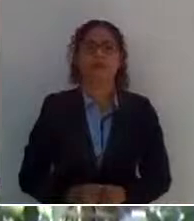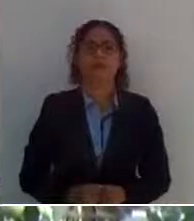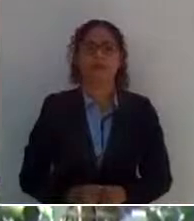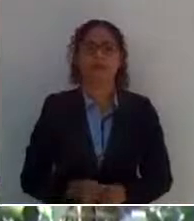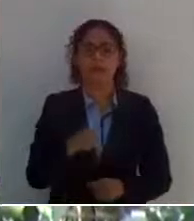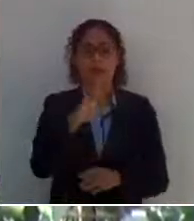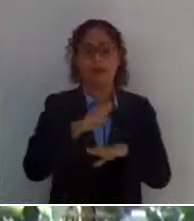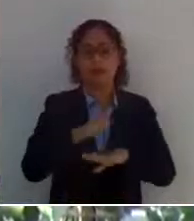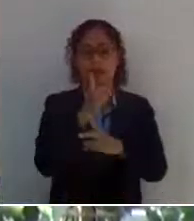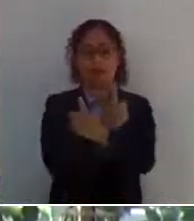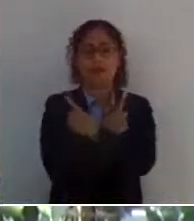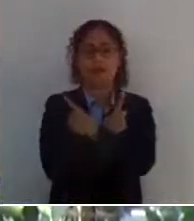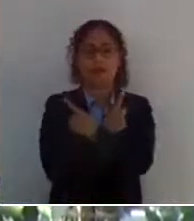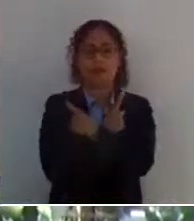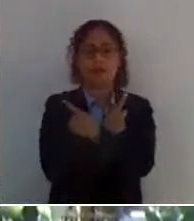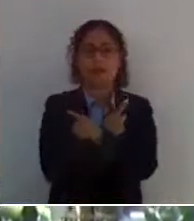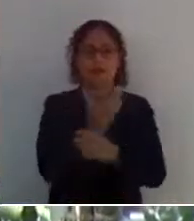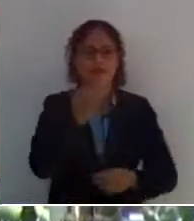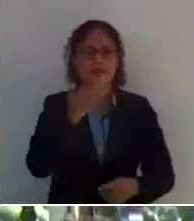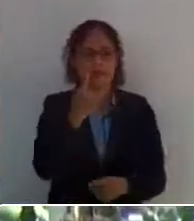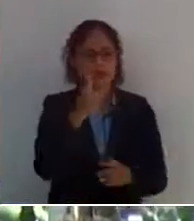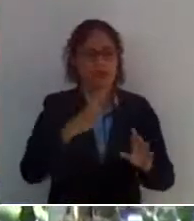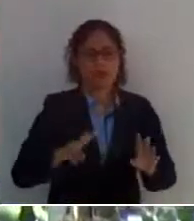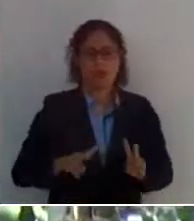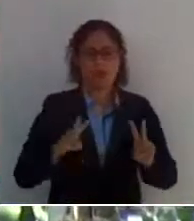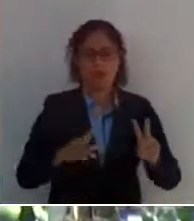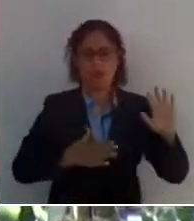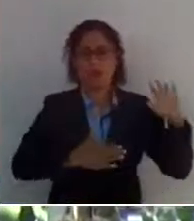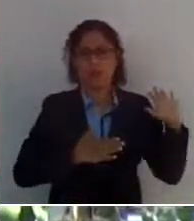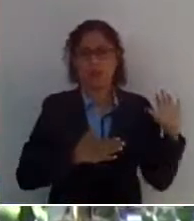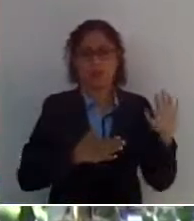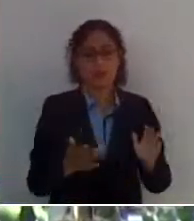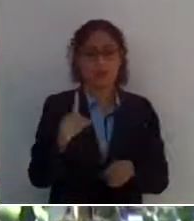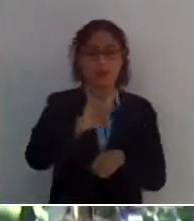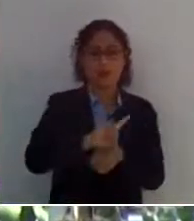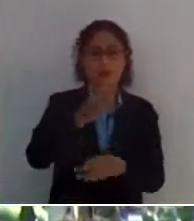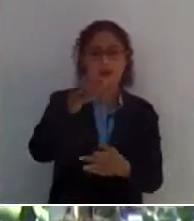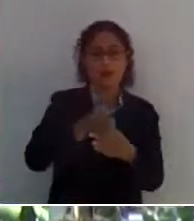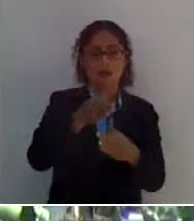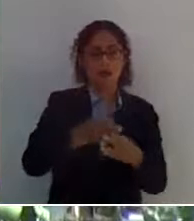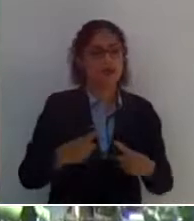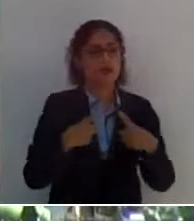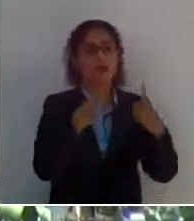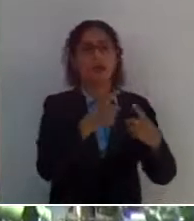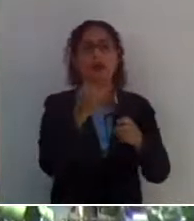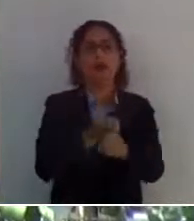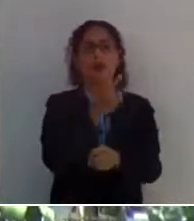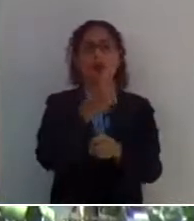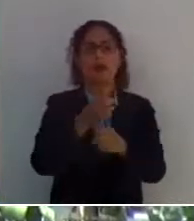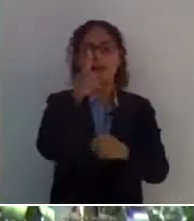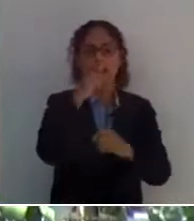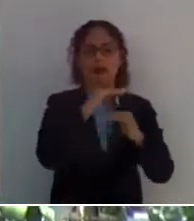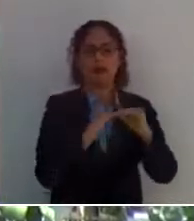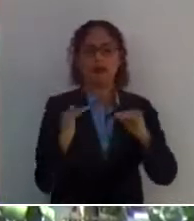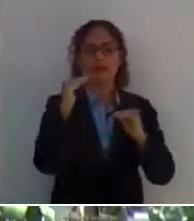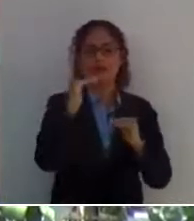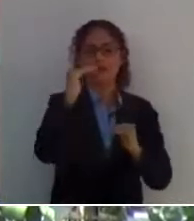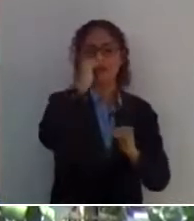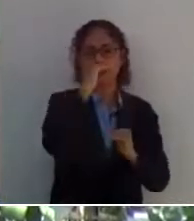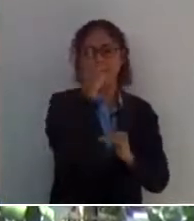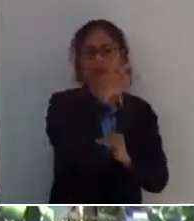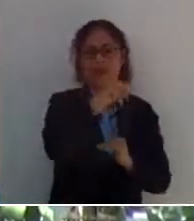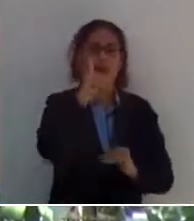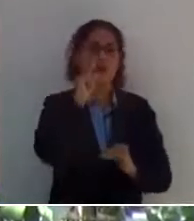Su disciplina e inquebrantable compromiso hoy les da la oportunidad de escalar un peldaño más en su carrera